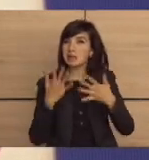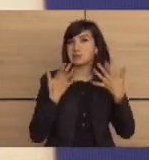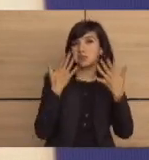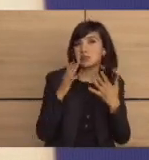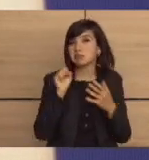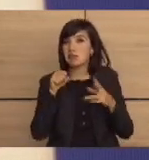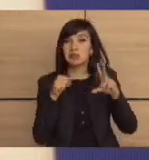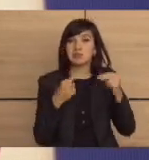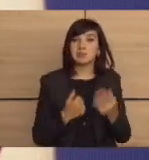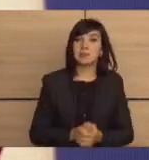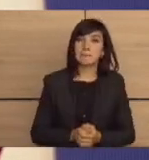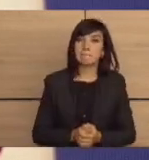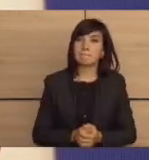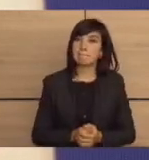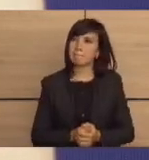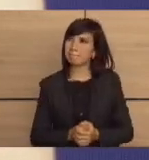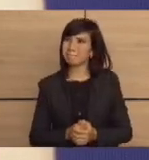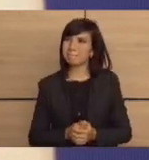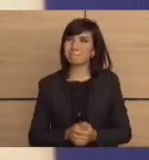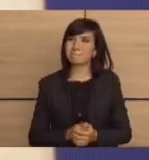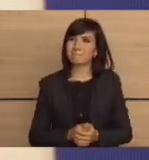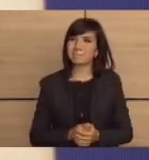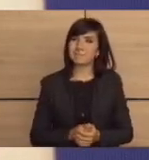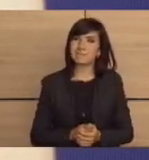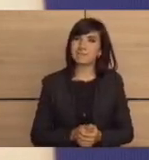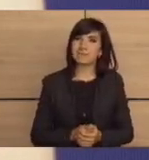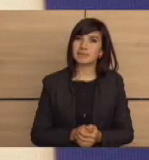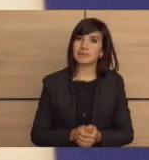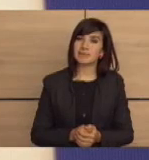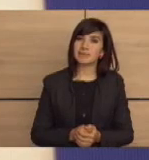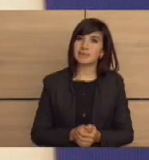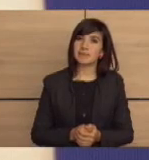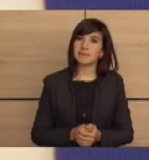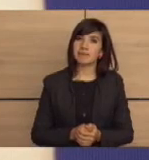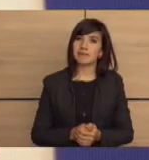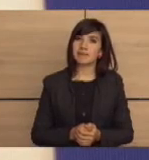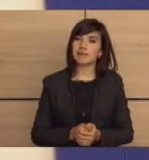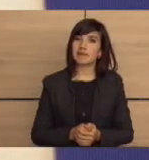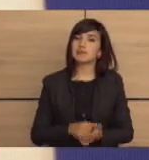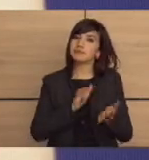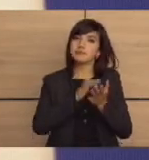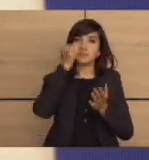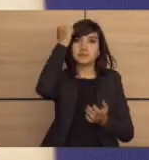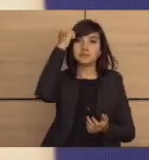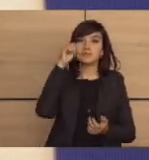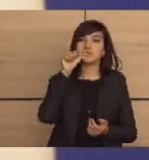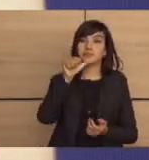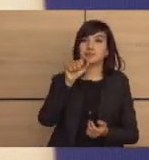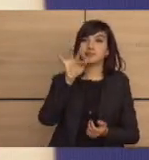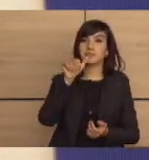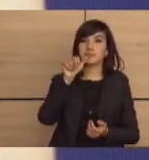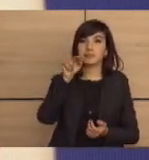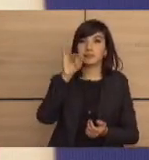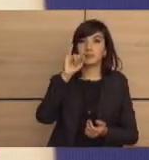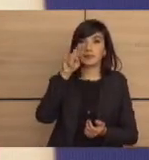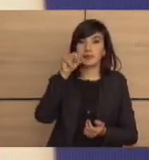por lo menos las que a mí más me interesan. Y creo que lo que decía la profesora Diana y que han dicho aquí